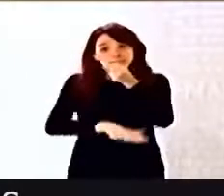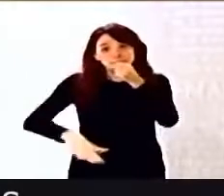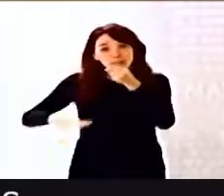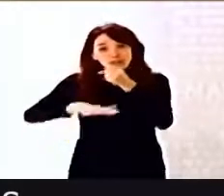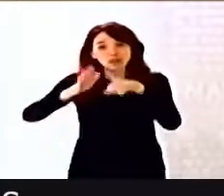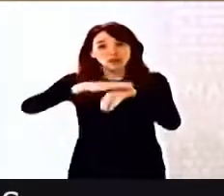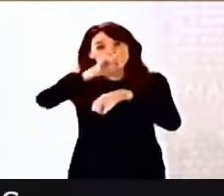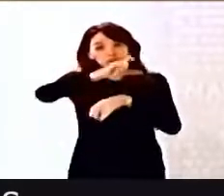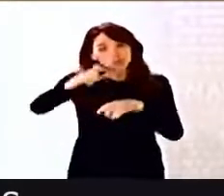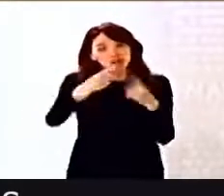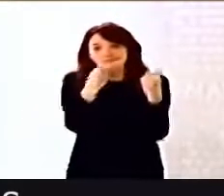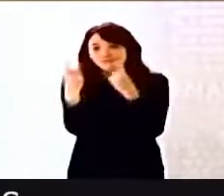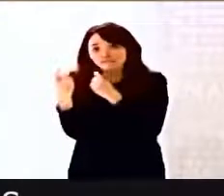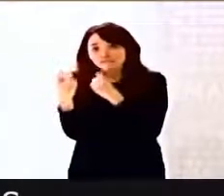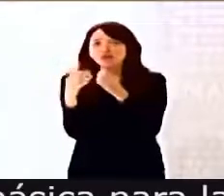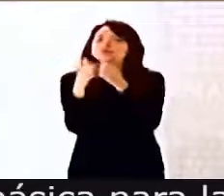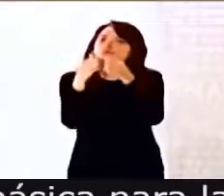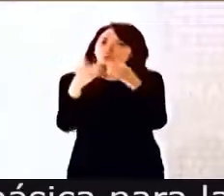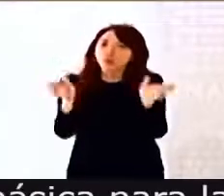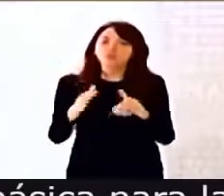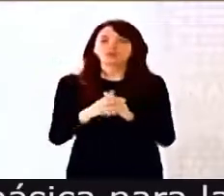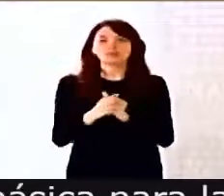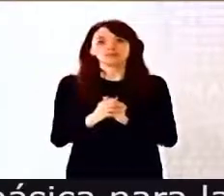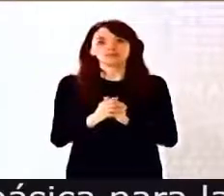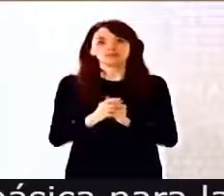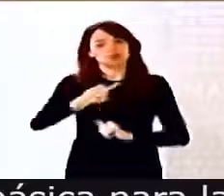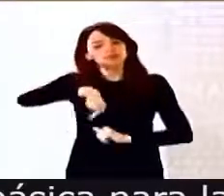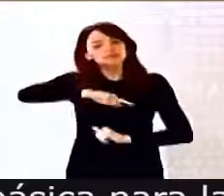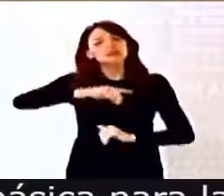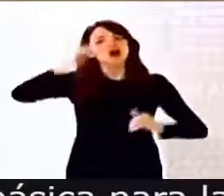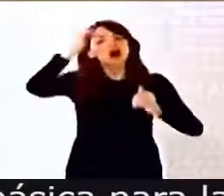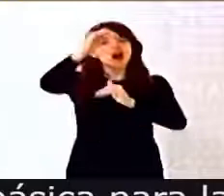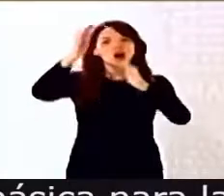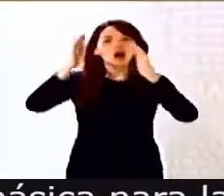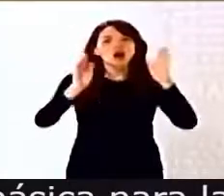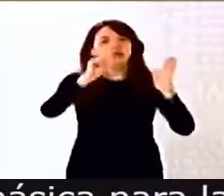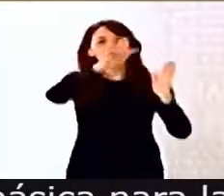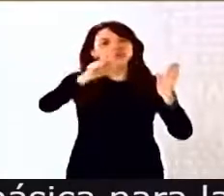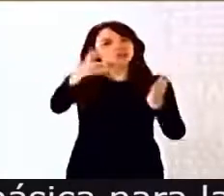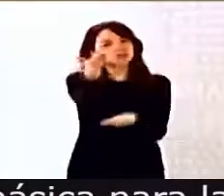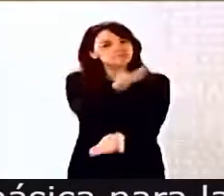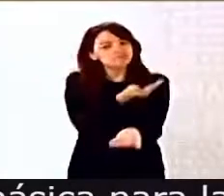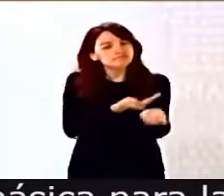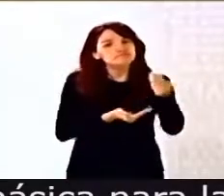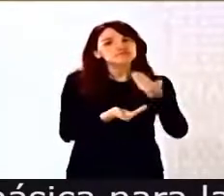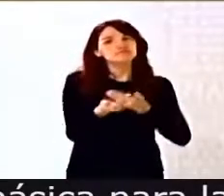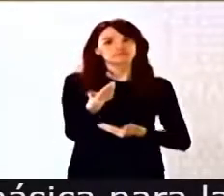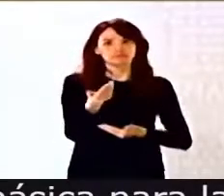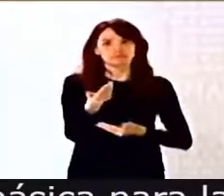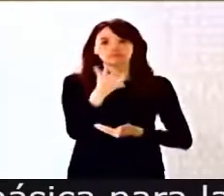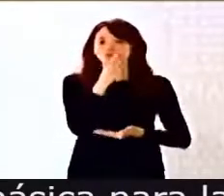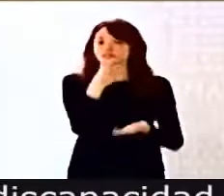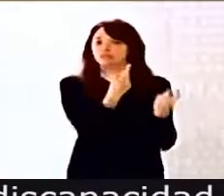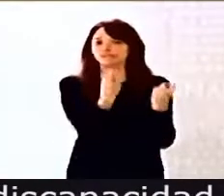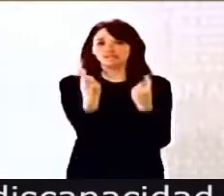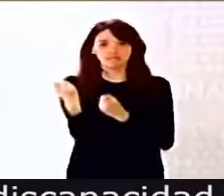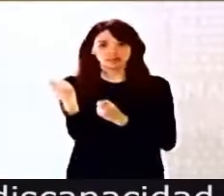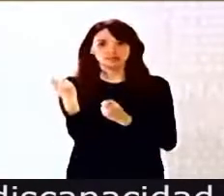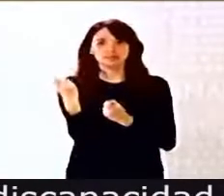vulnerables. Vamos a atender a las personas con discapacidad que lo están